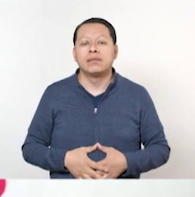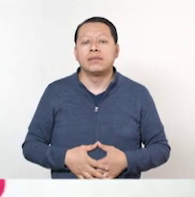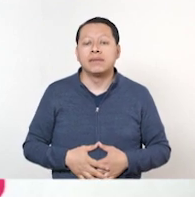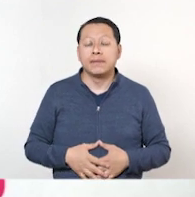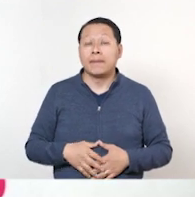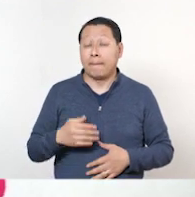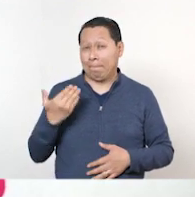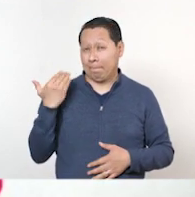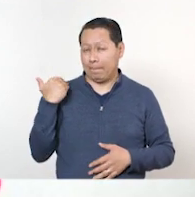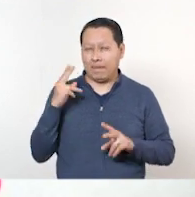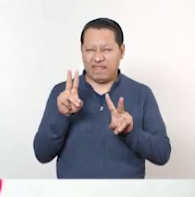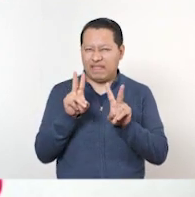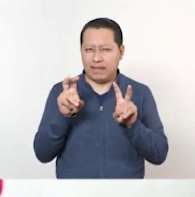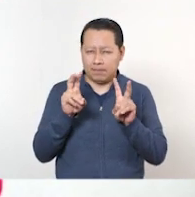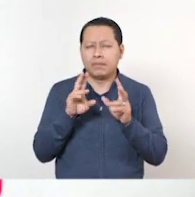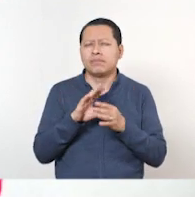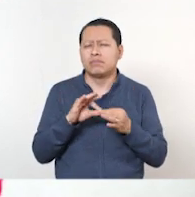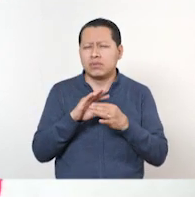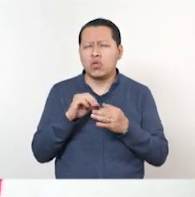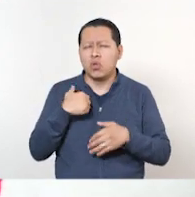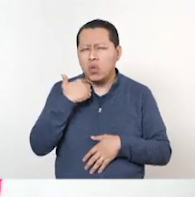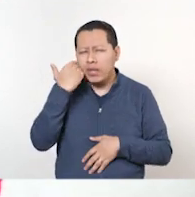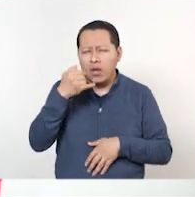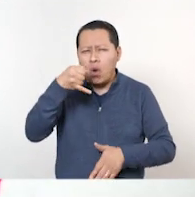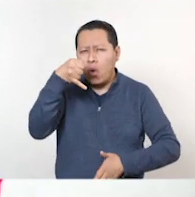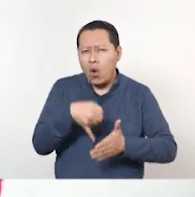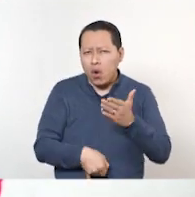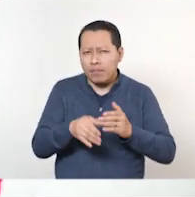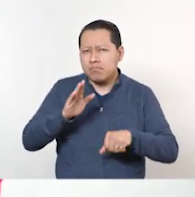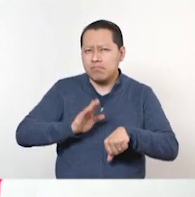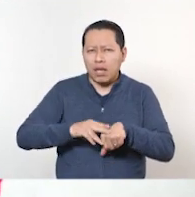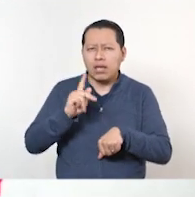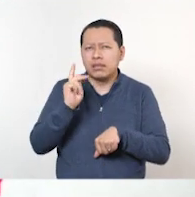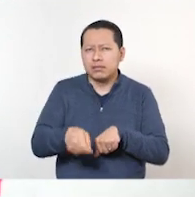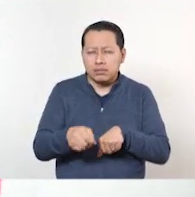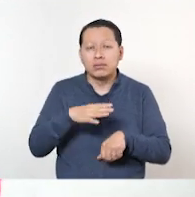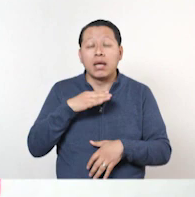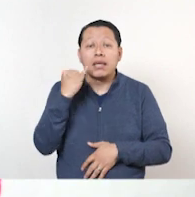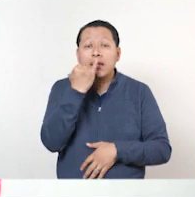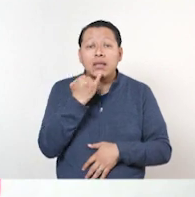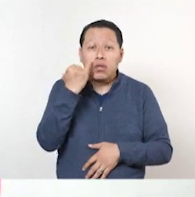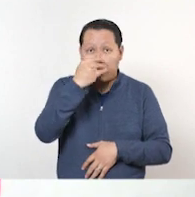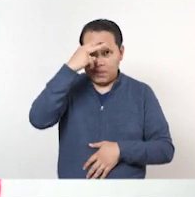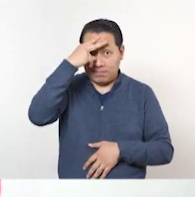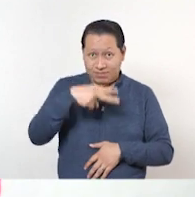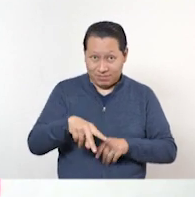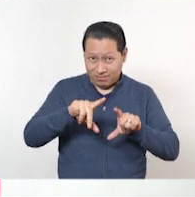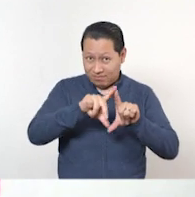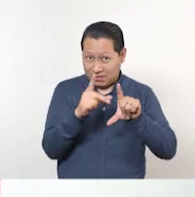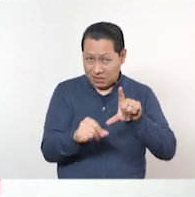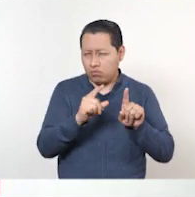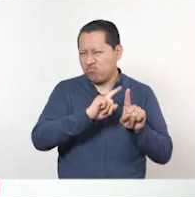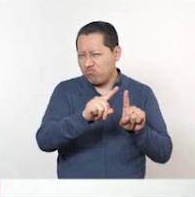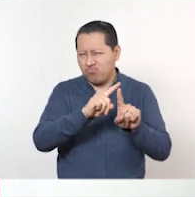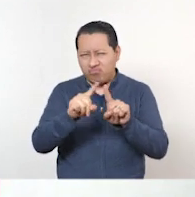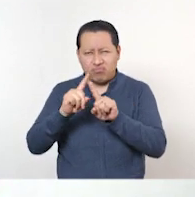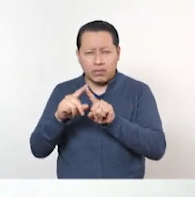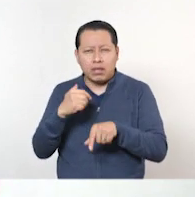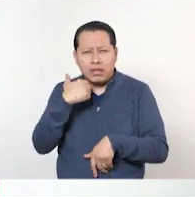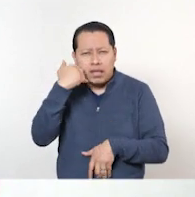De los temas anteriores me gustaría conocer más de la diversidad de las lenguas en